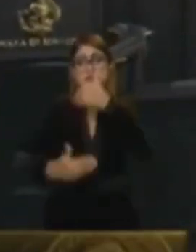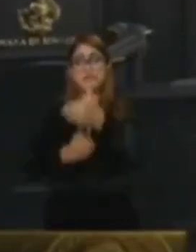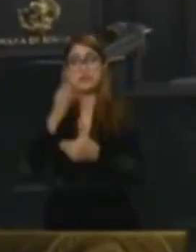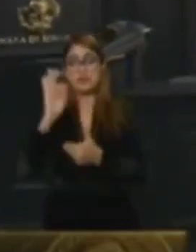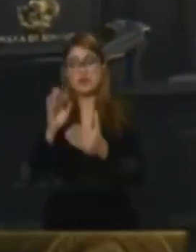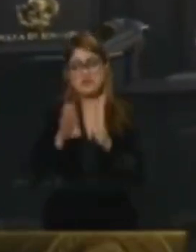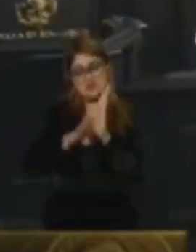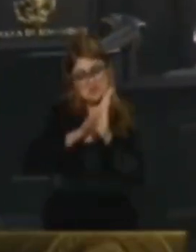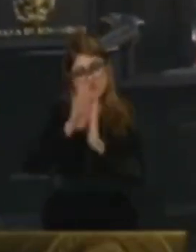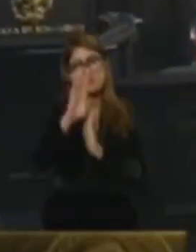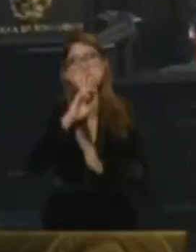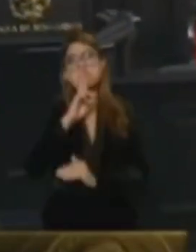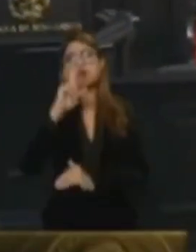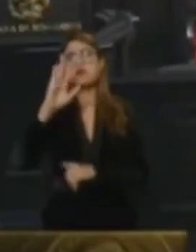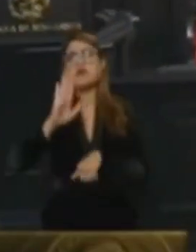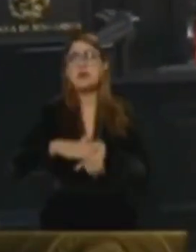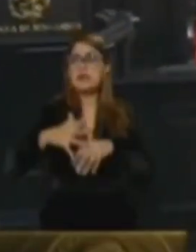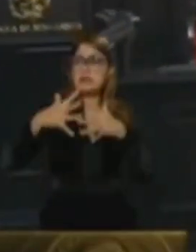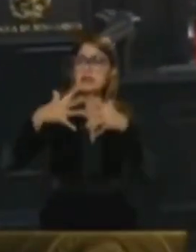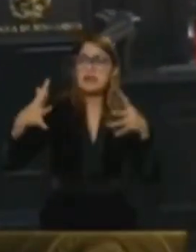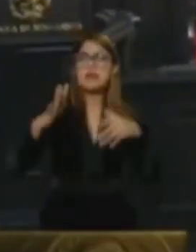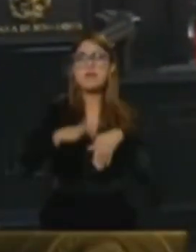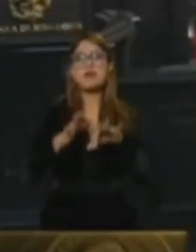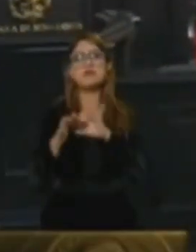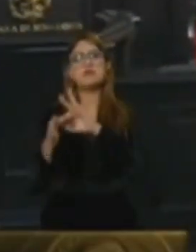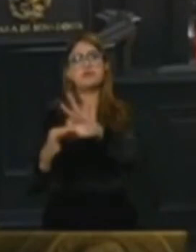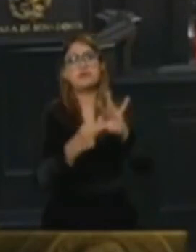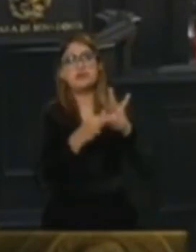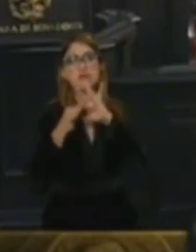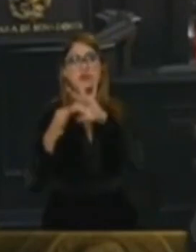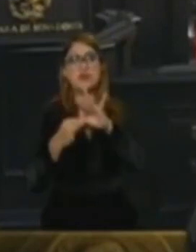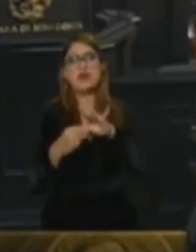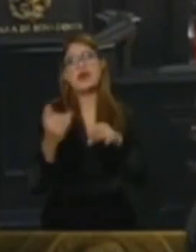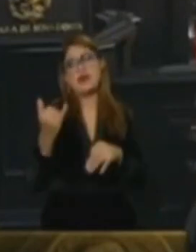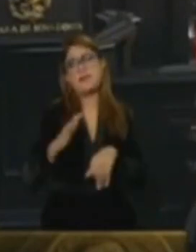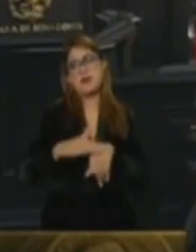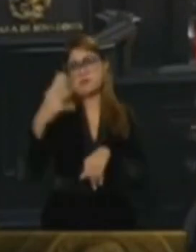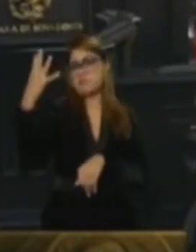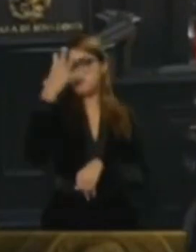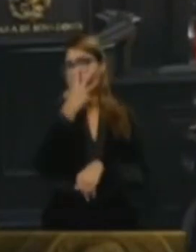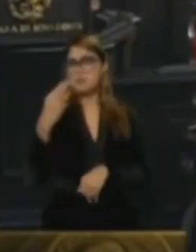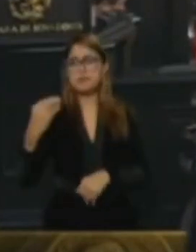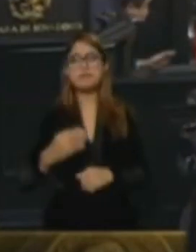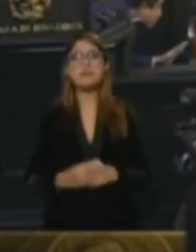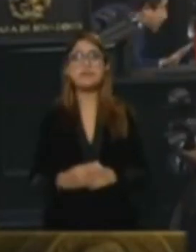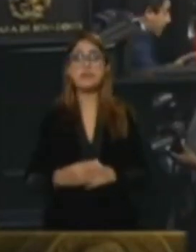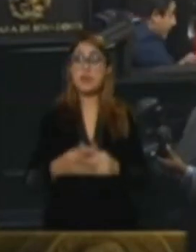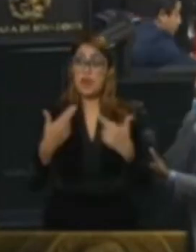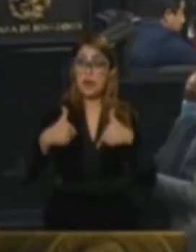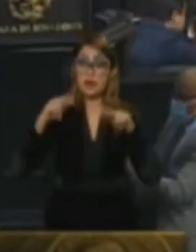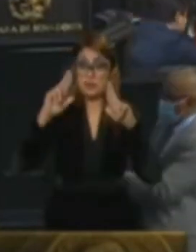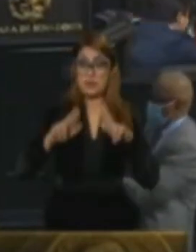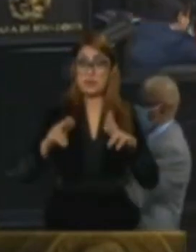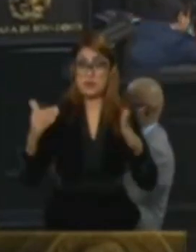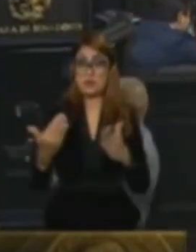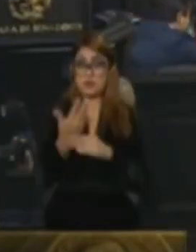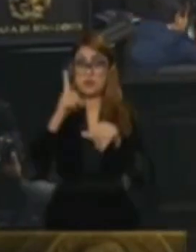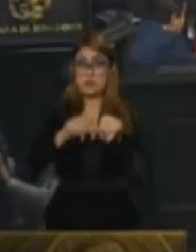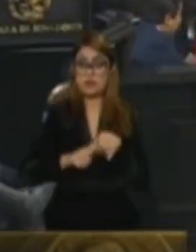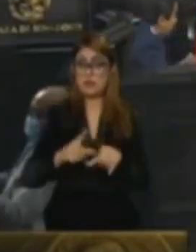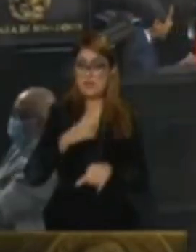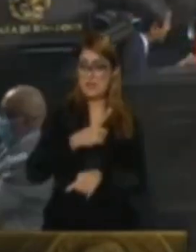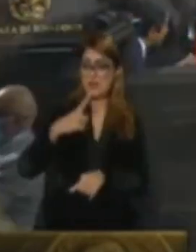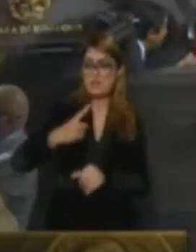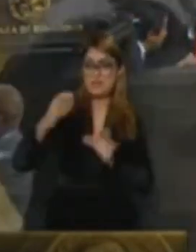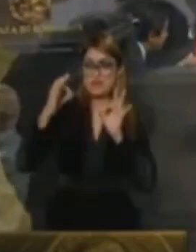grande, más unida y más hermosa que nunca. La representación nacional debe de poner de la presidencia de la